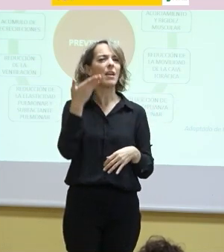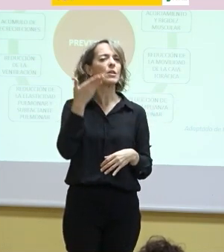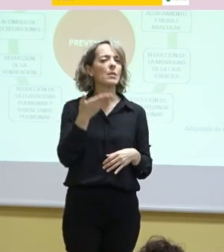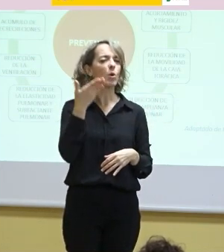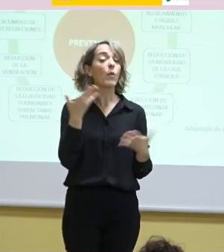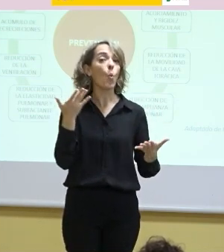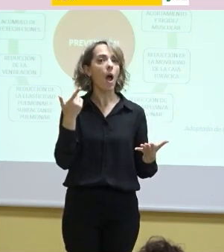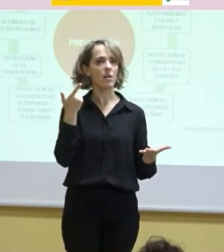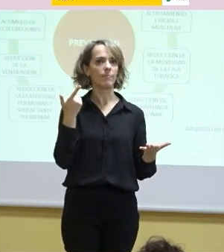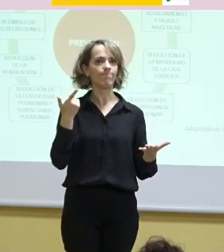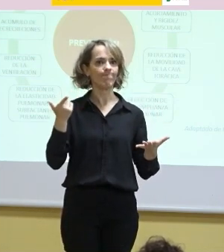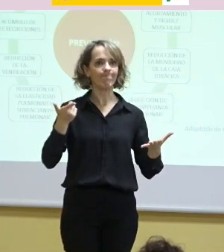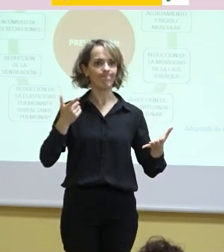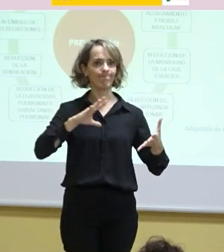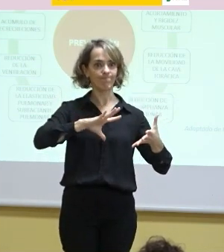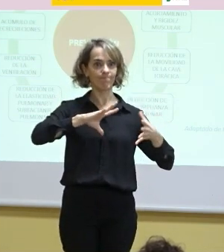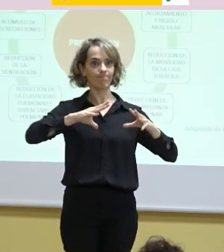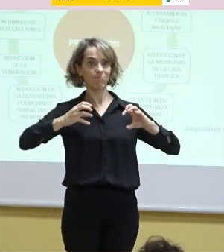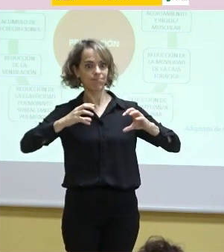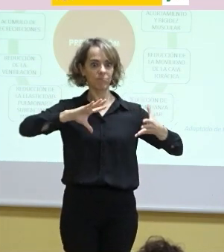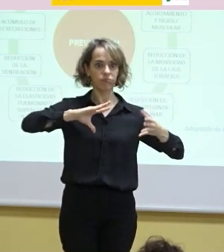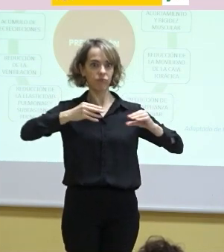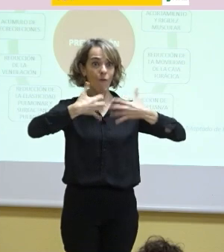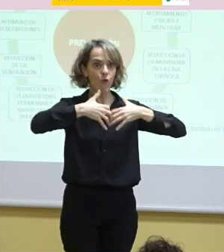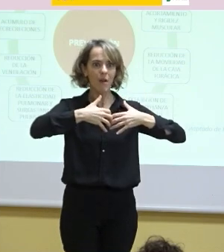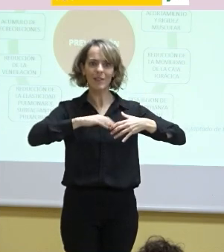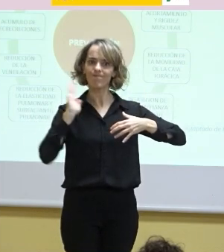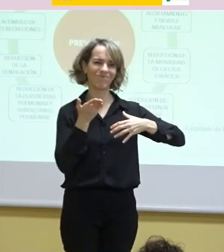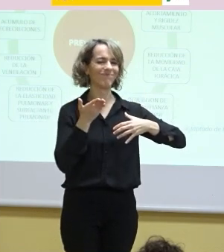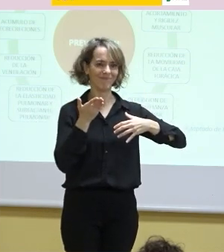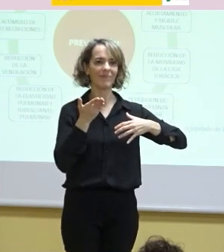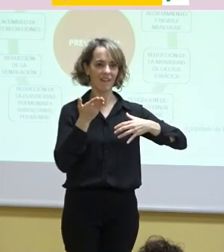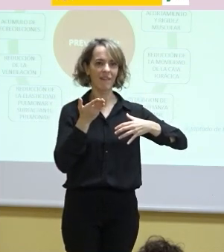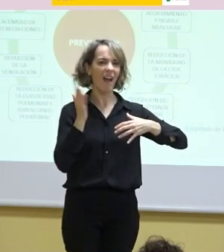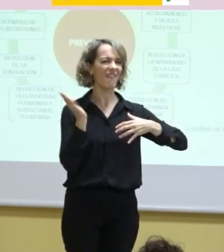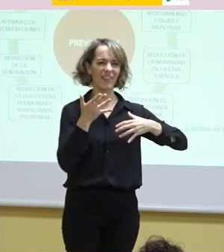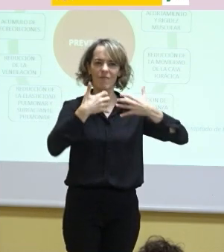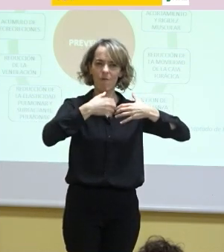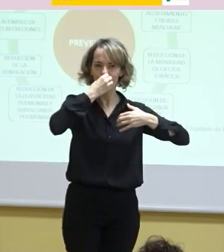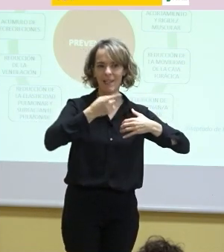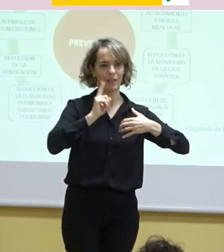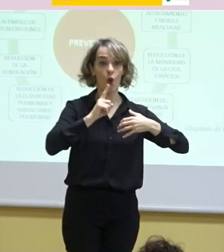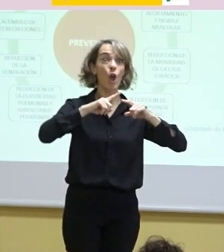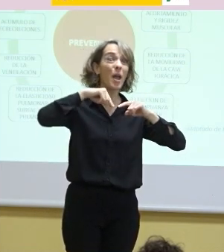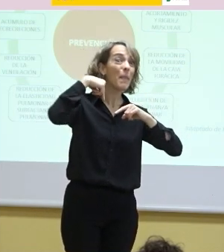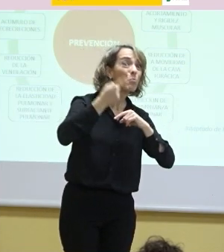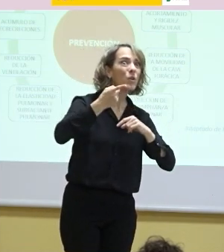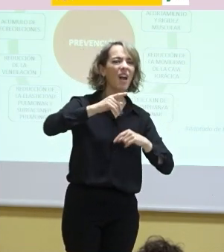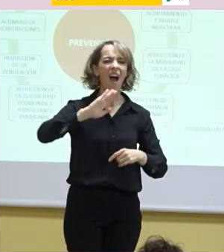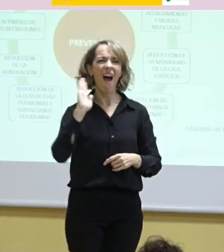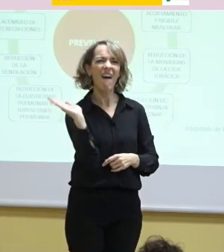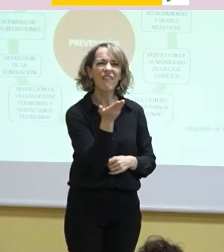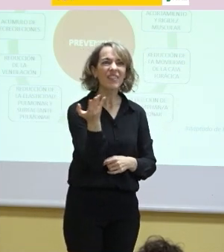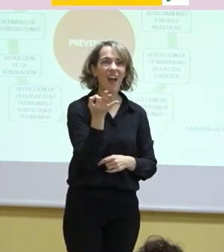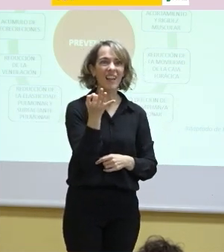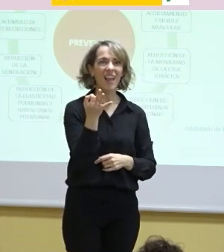una alteración de la contractibilidad muscular que puede afectar luego a toda la